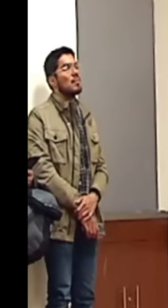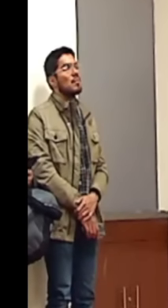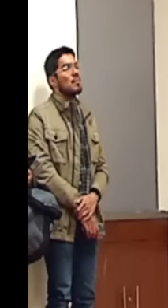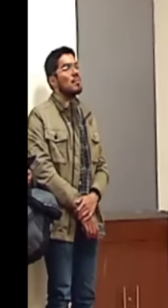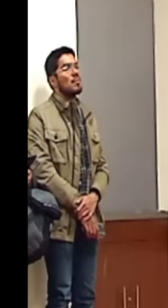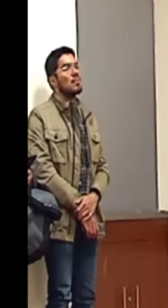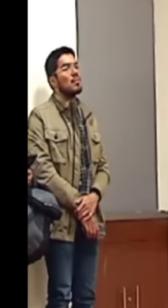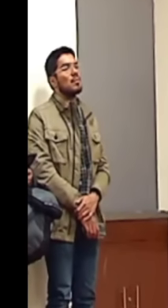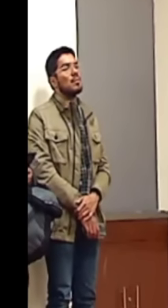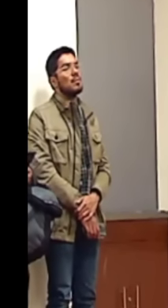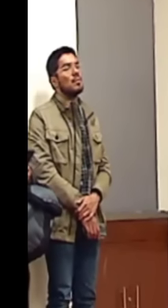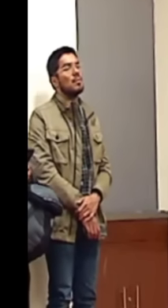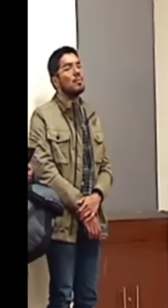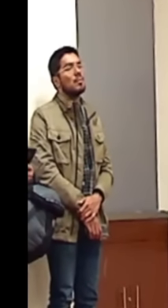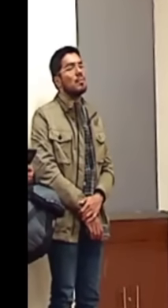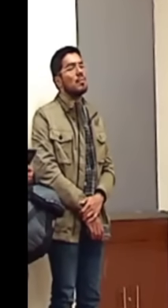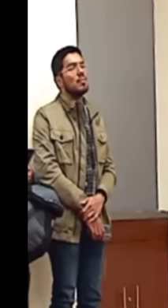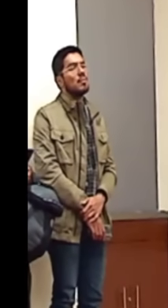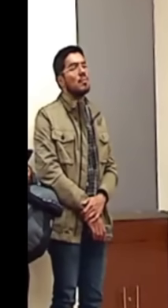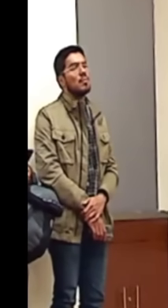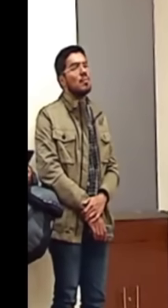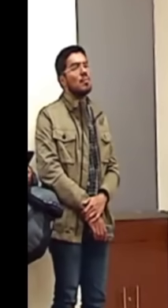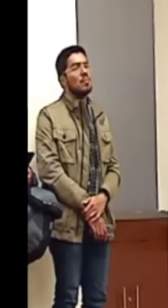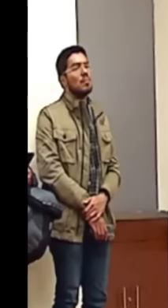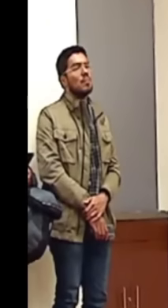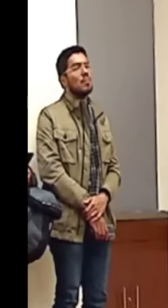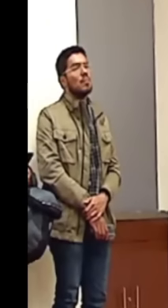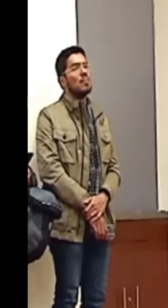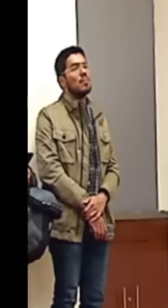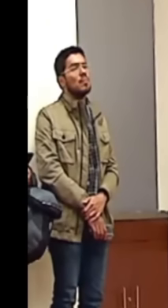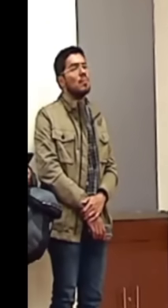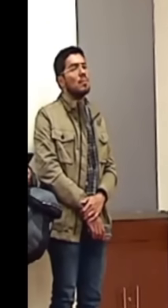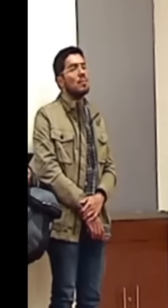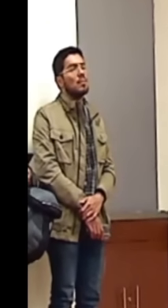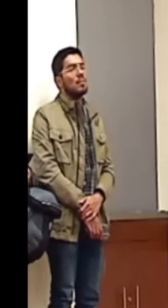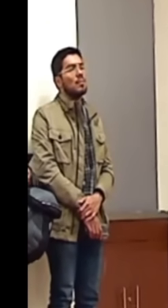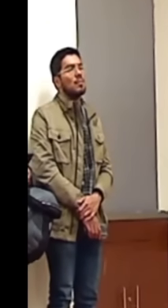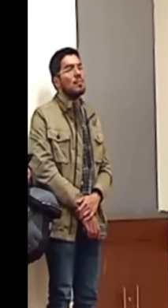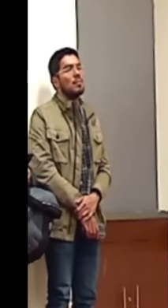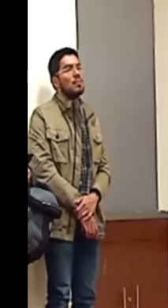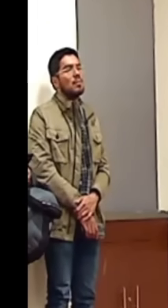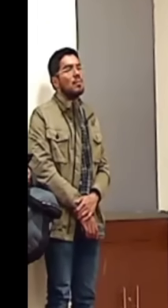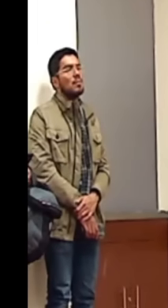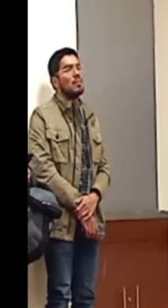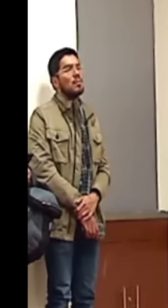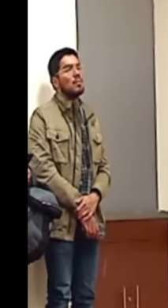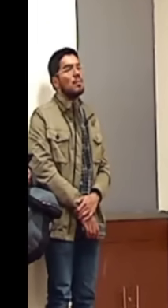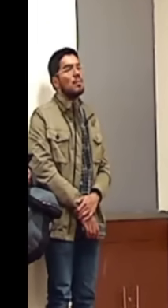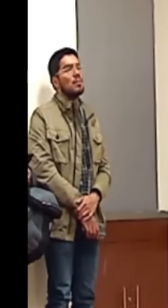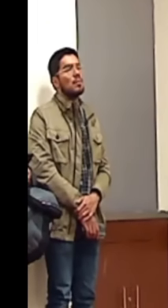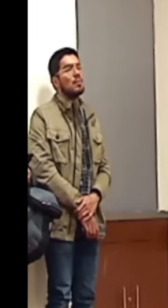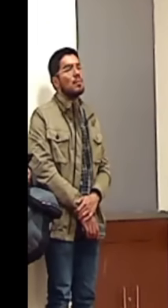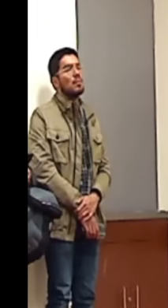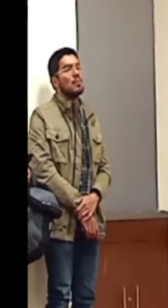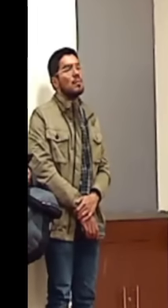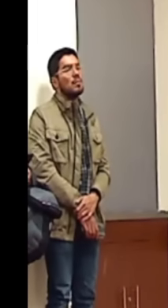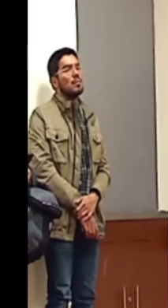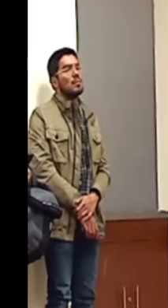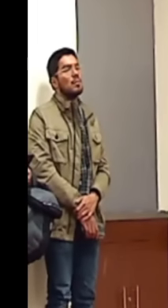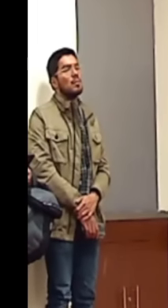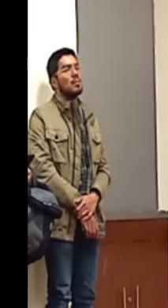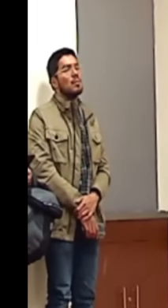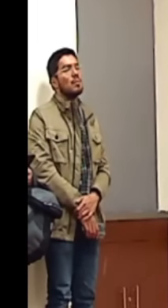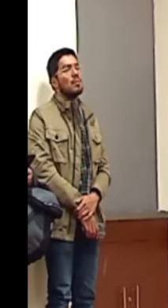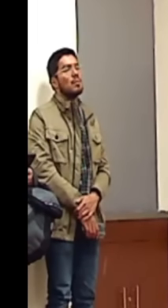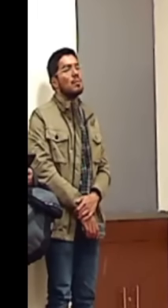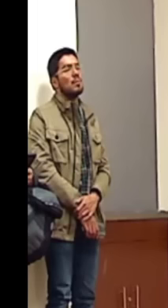el asunto está en los tribunales. Los actores y los demandados tienen que supeditarse a estas